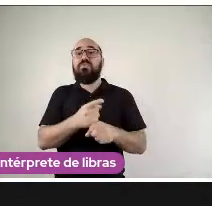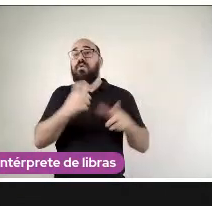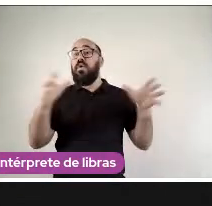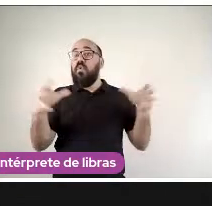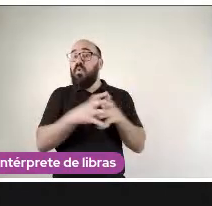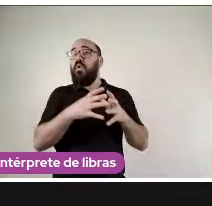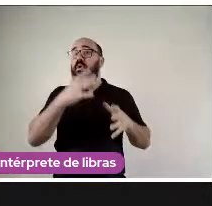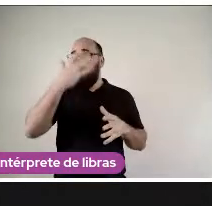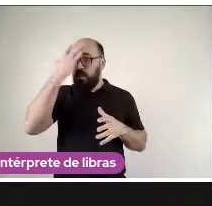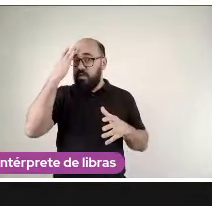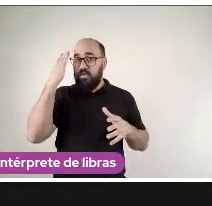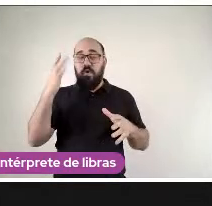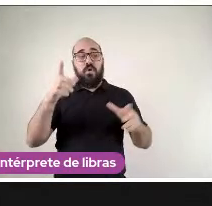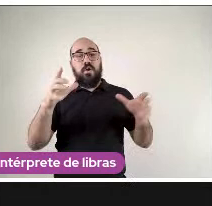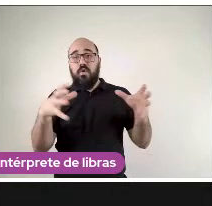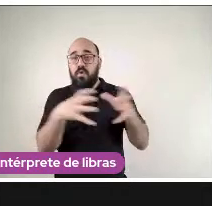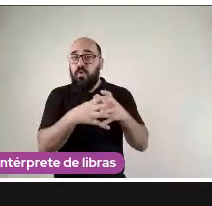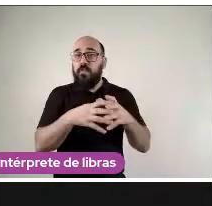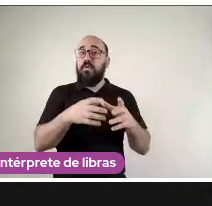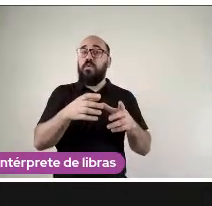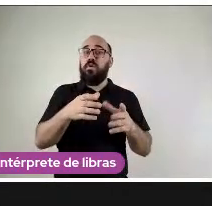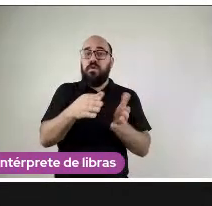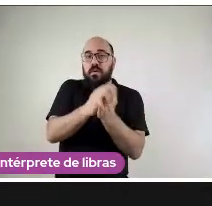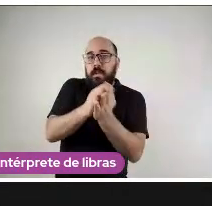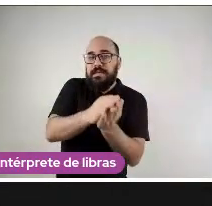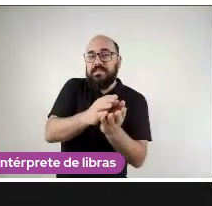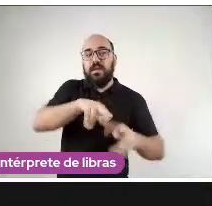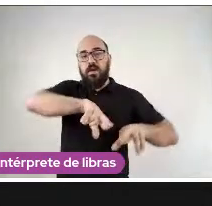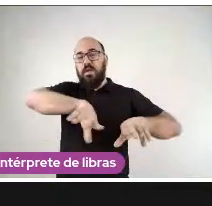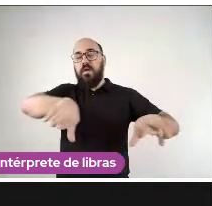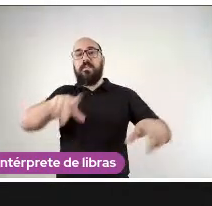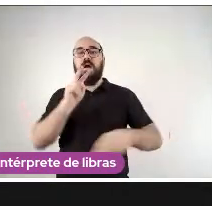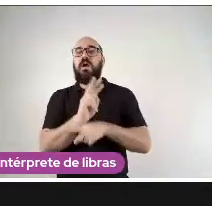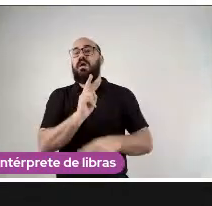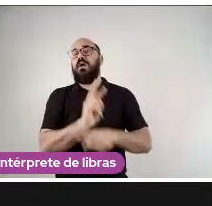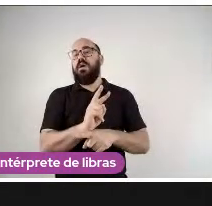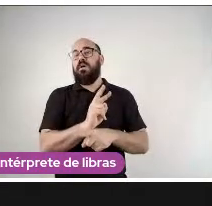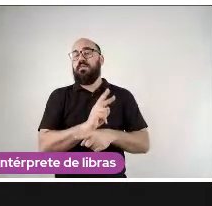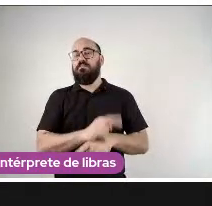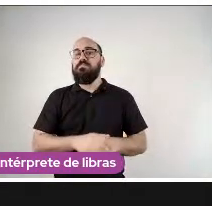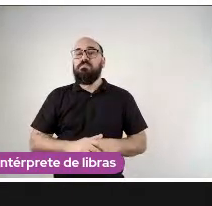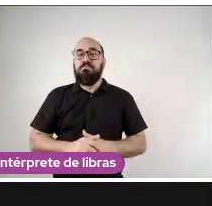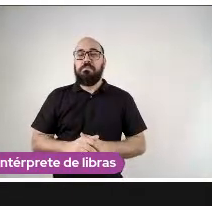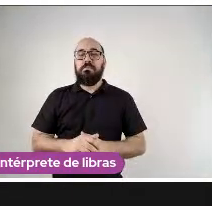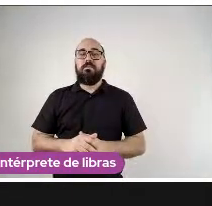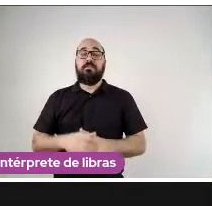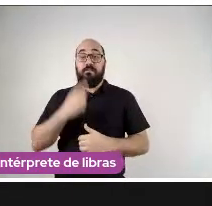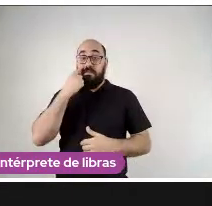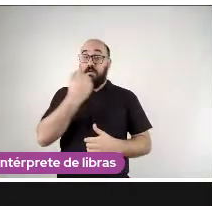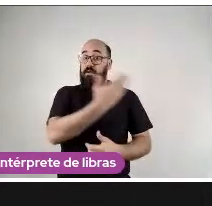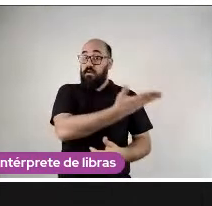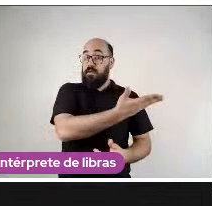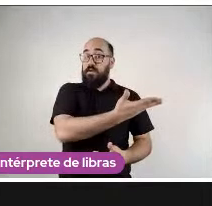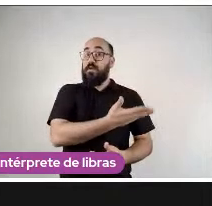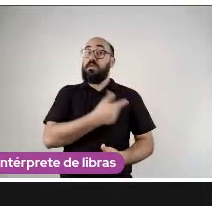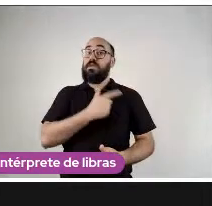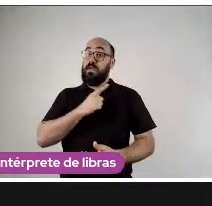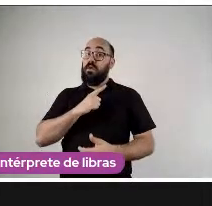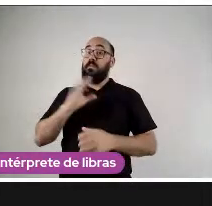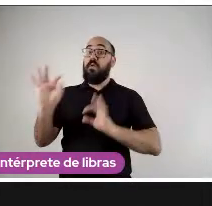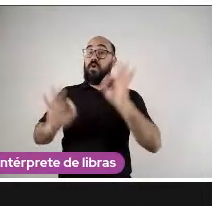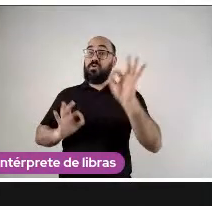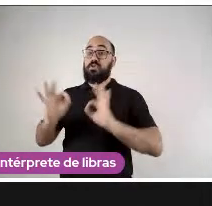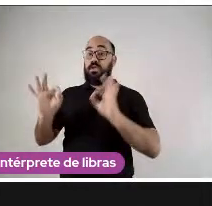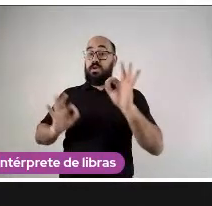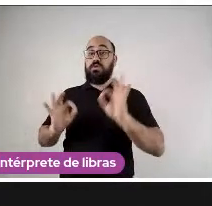también contratábamos a mujeres locales, las enseñábamos a cómo hacer toda la limpieza